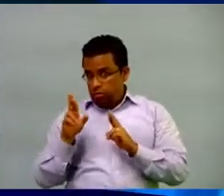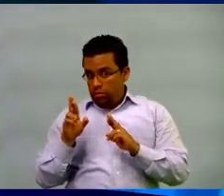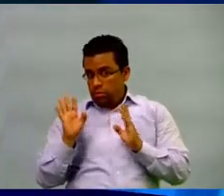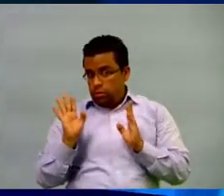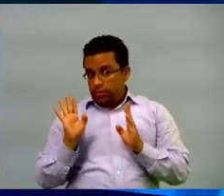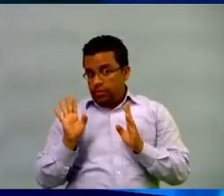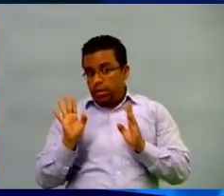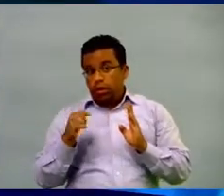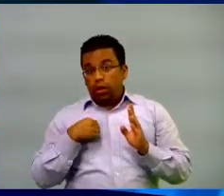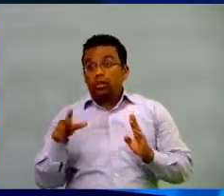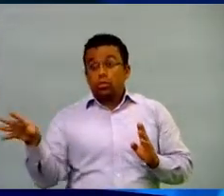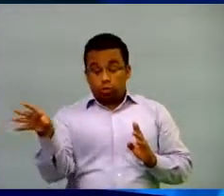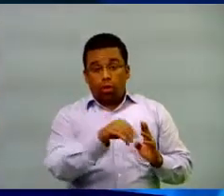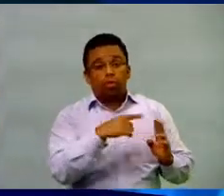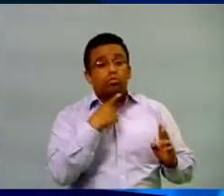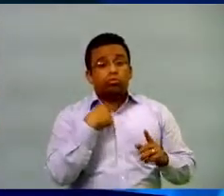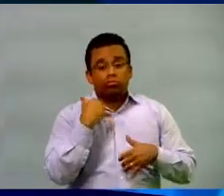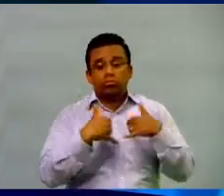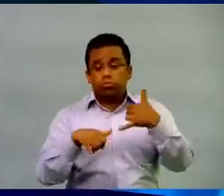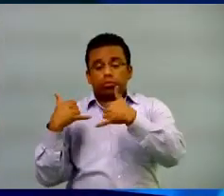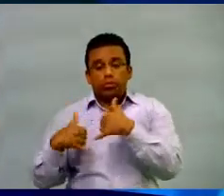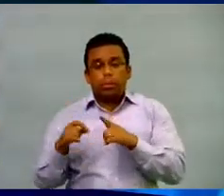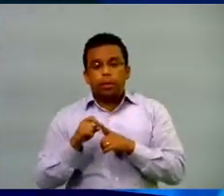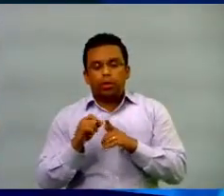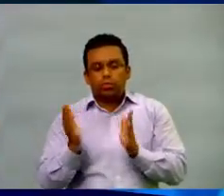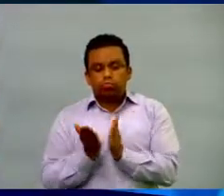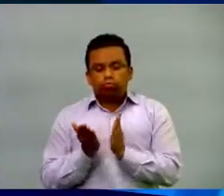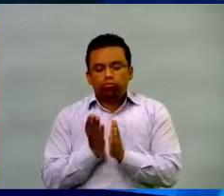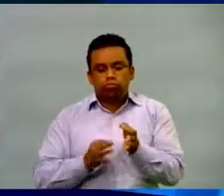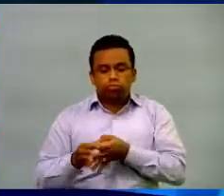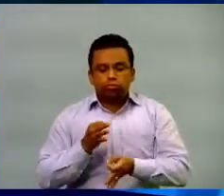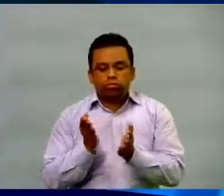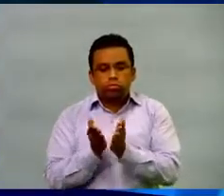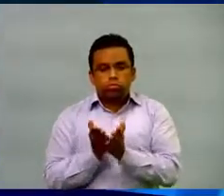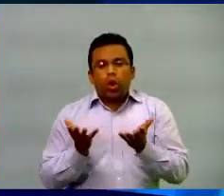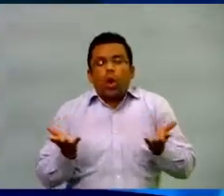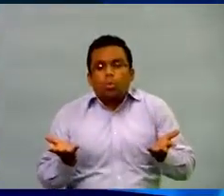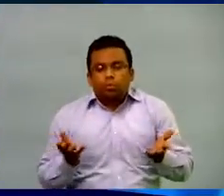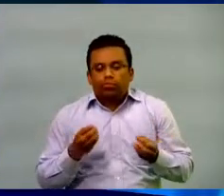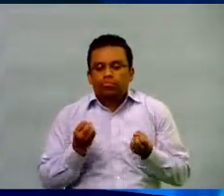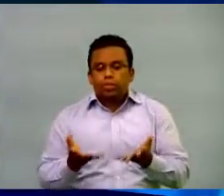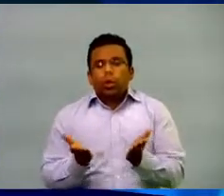todos jugar, pero ¿cómo hacerlo educativo? ¿Cómo involucrarlo en la educación?